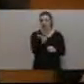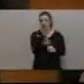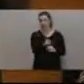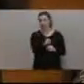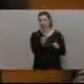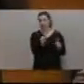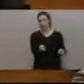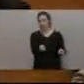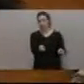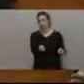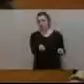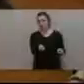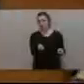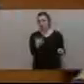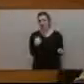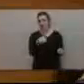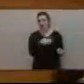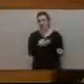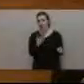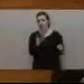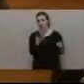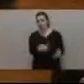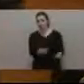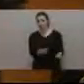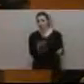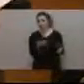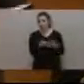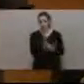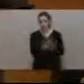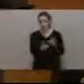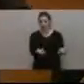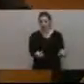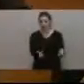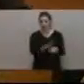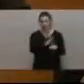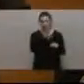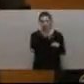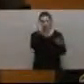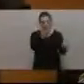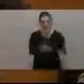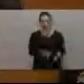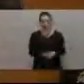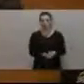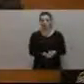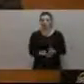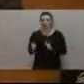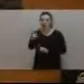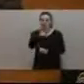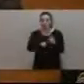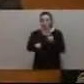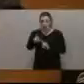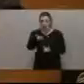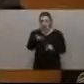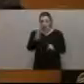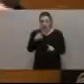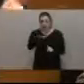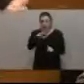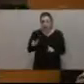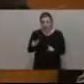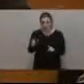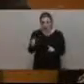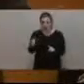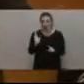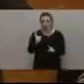y el conformismo no llevan a nada, señora consejera, a nada. La problemática que padecen los afectados con síndromes